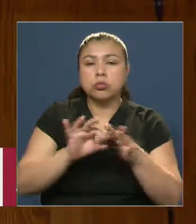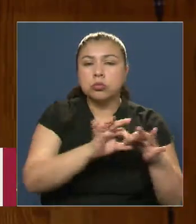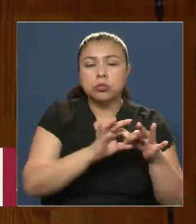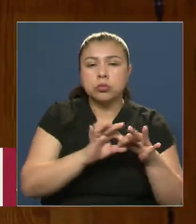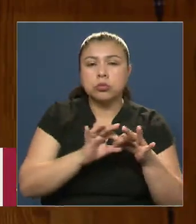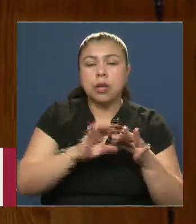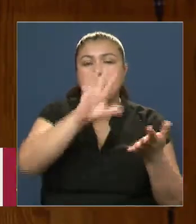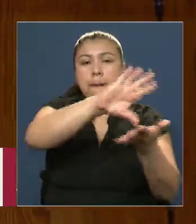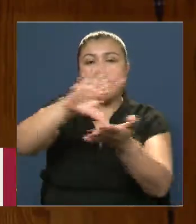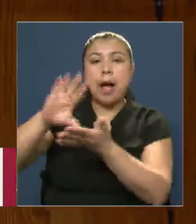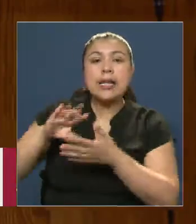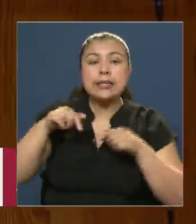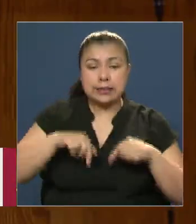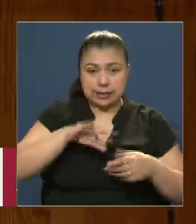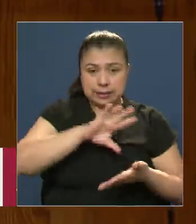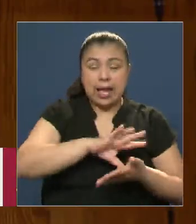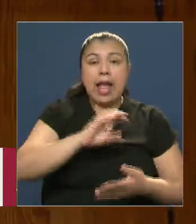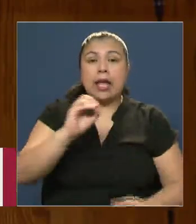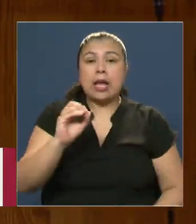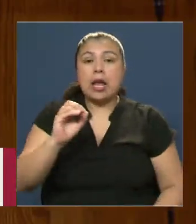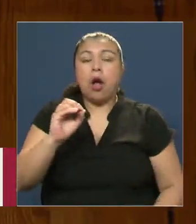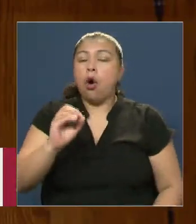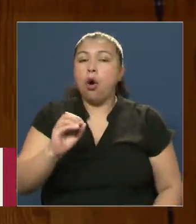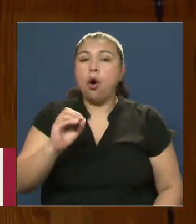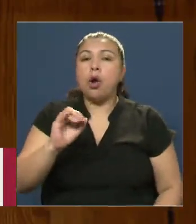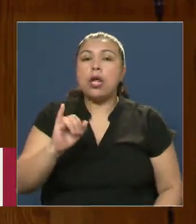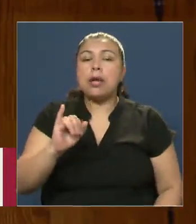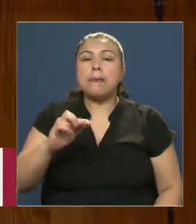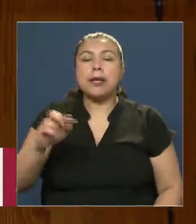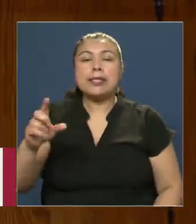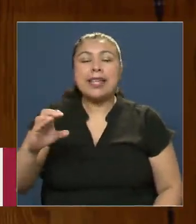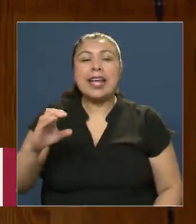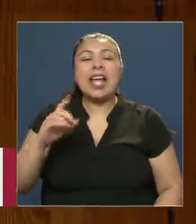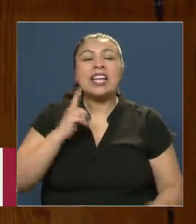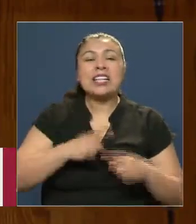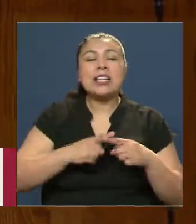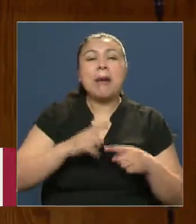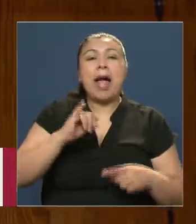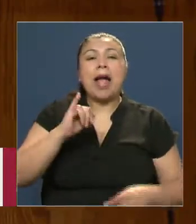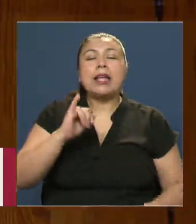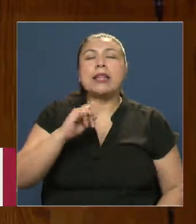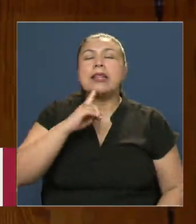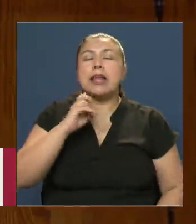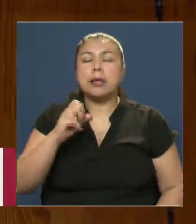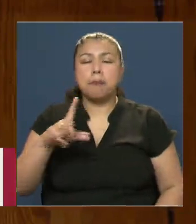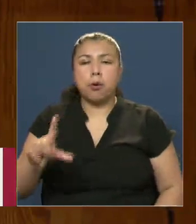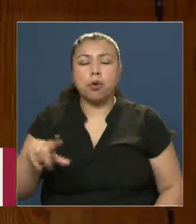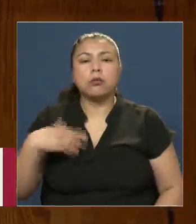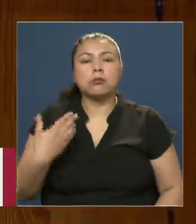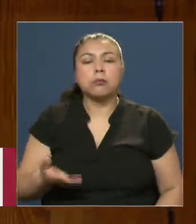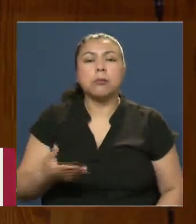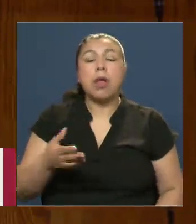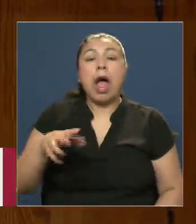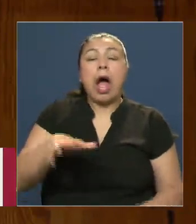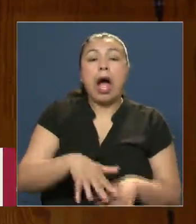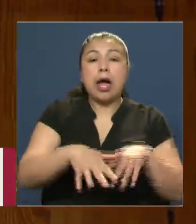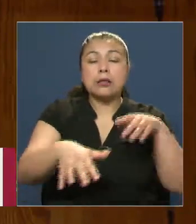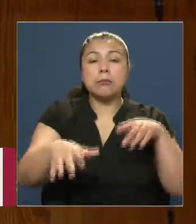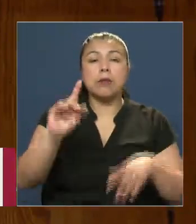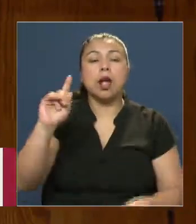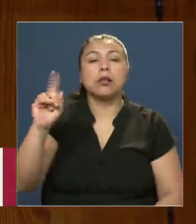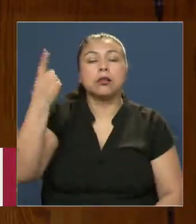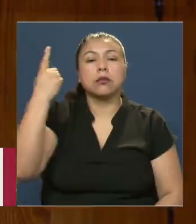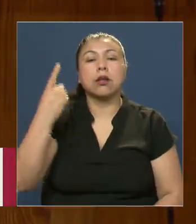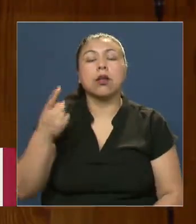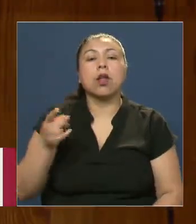países anfitrión y la OIPC, Interpol, para asegurar el éxito de la reunión de la Asamblea General y las reuniones del